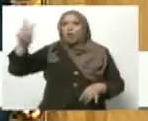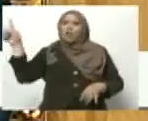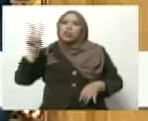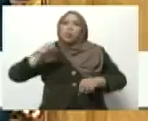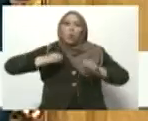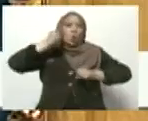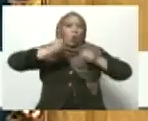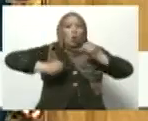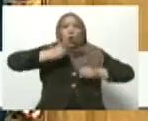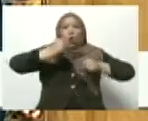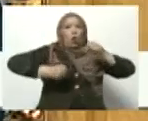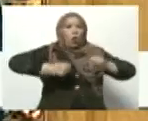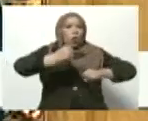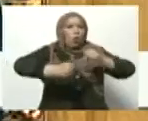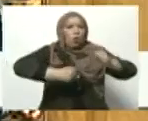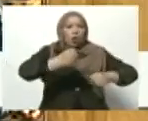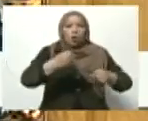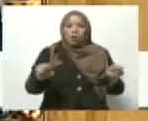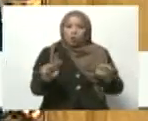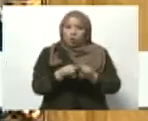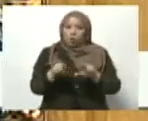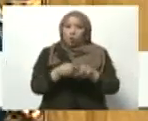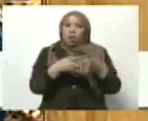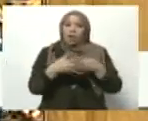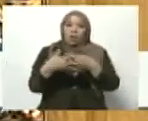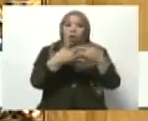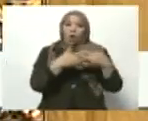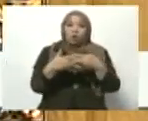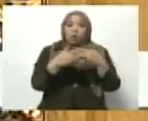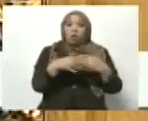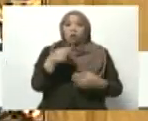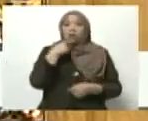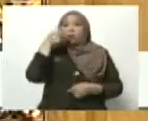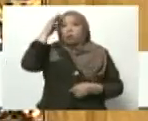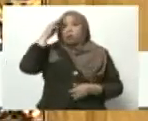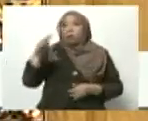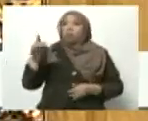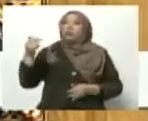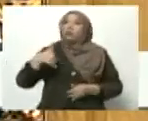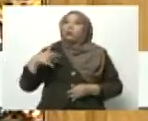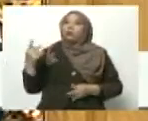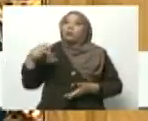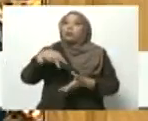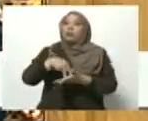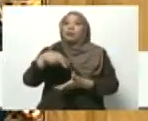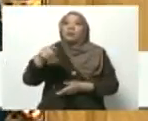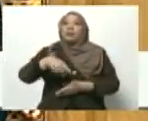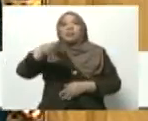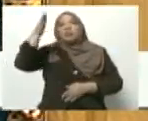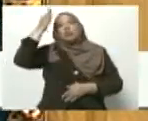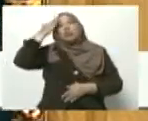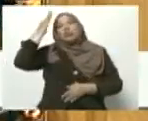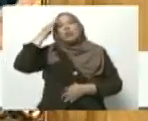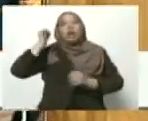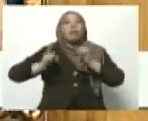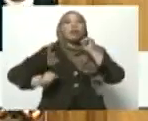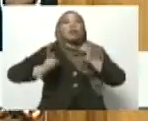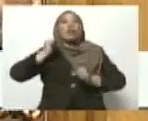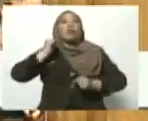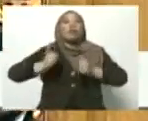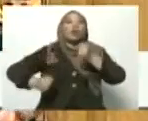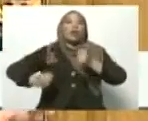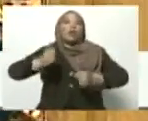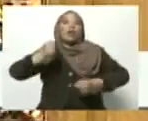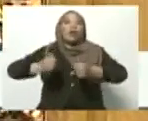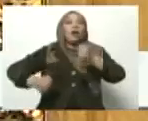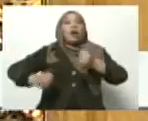corriendo? ¿Qué te parece? Los marines norteamericanos corren. Y John Kelly dice, los marines norteamericanos no saben correr. Dice, ¿qué te parece a